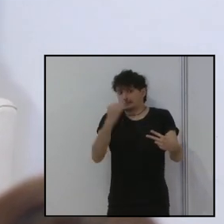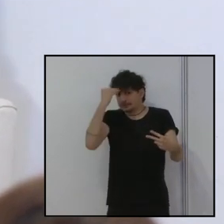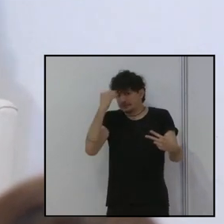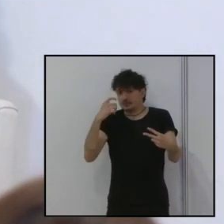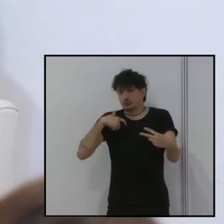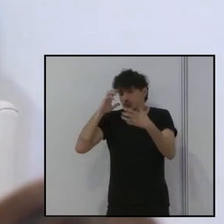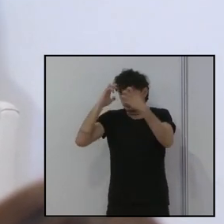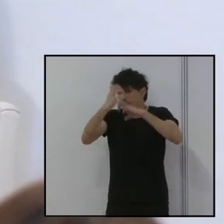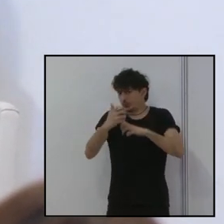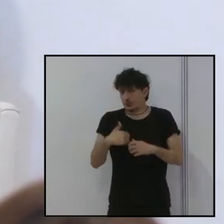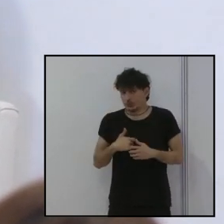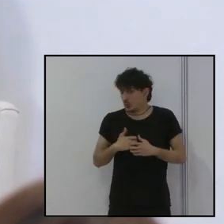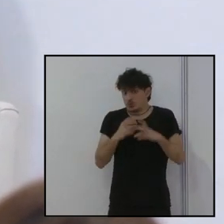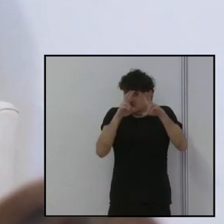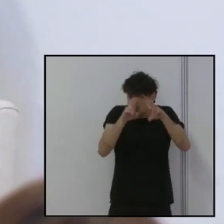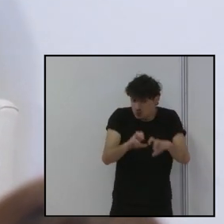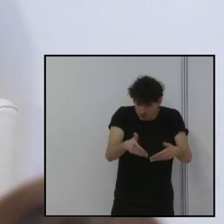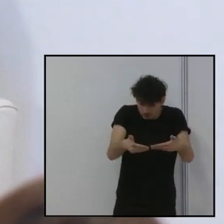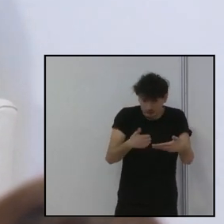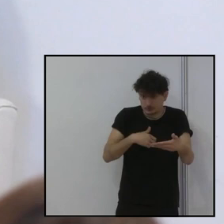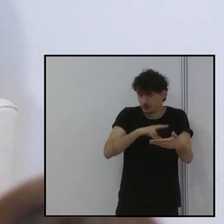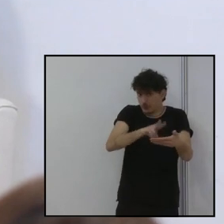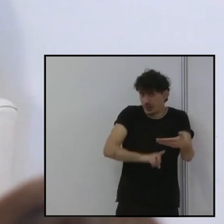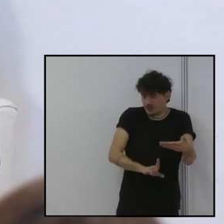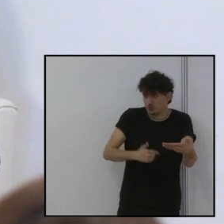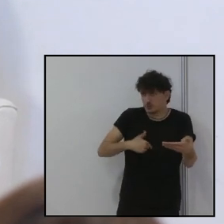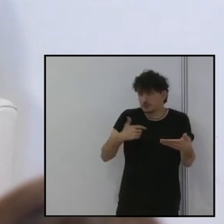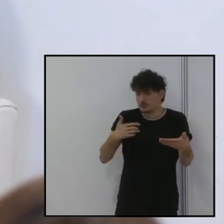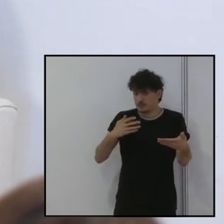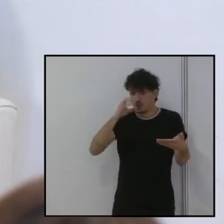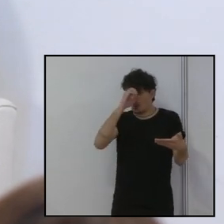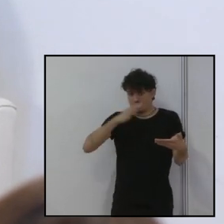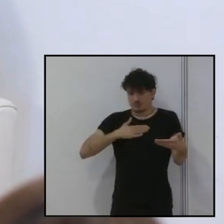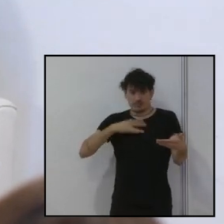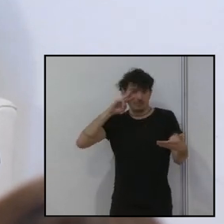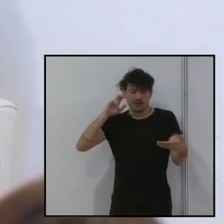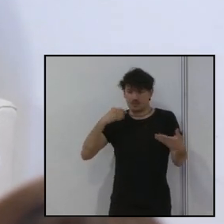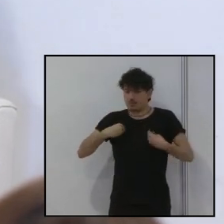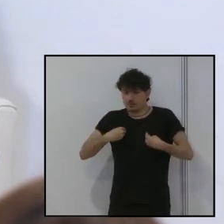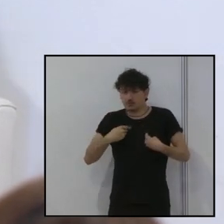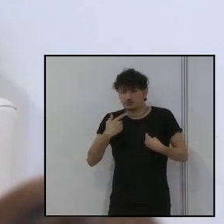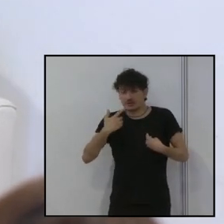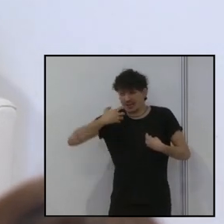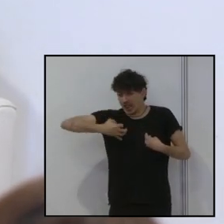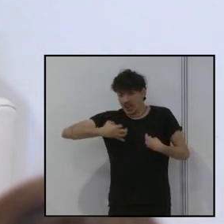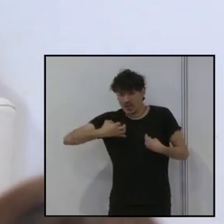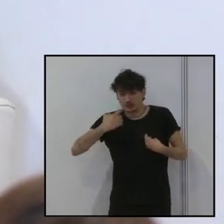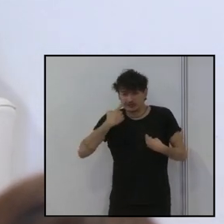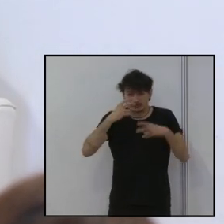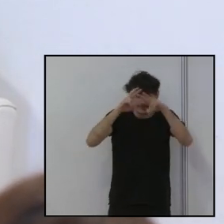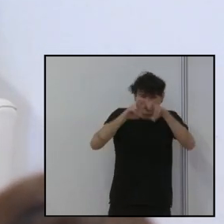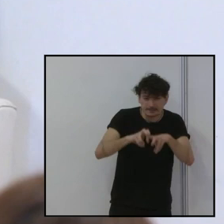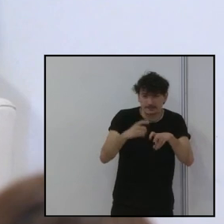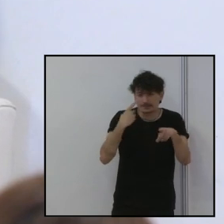ni absolutamente nada, pero trato de prestar mucha atención a lo que yo veo y a lo que yo vivo. Entonces, hay algo relacionado con la locura que es, no sé